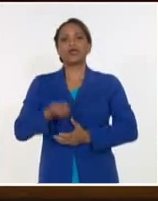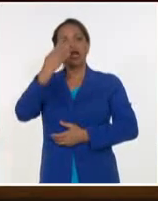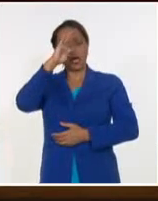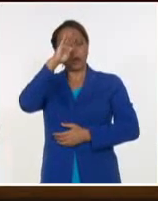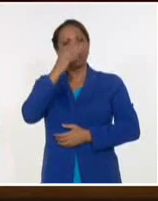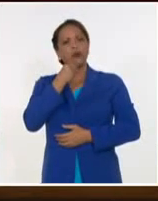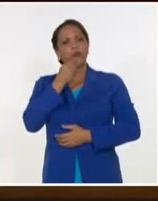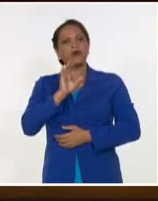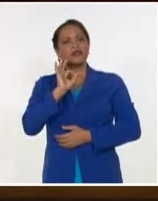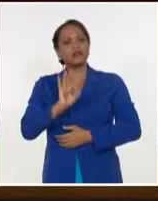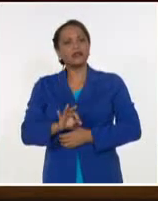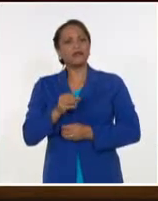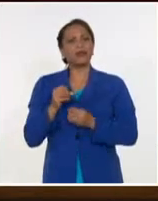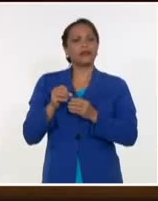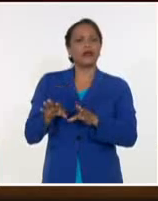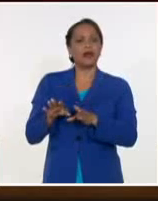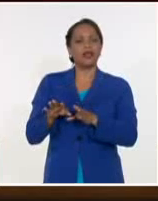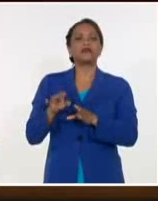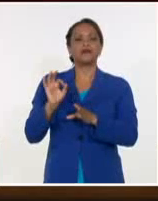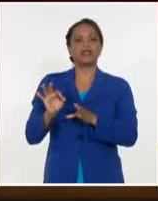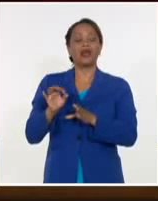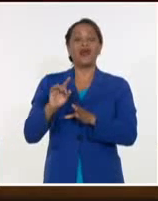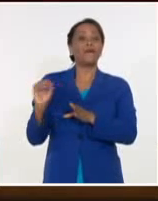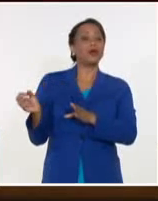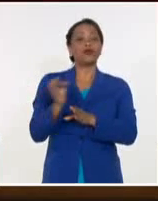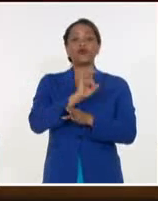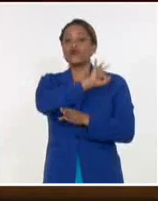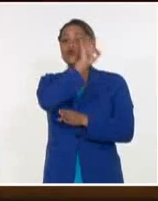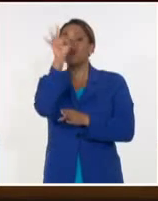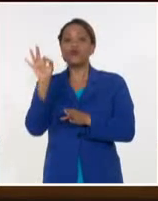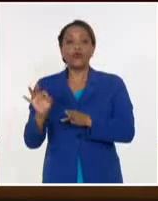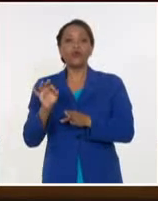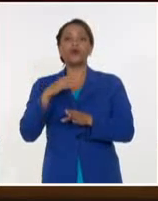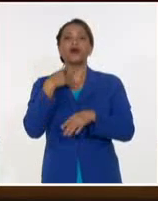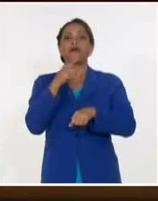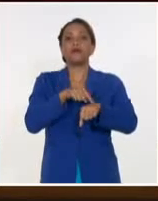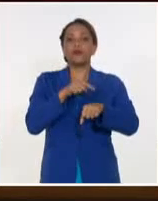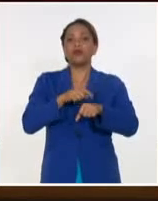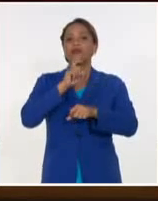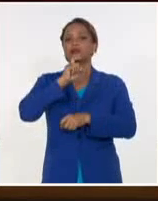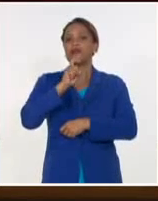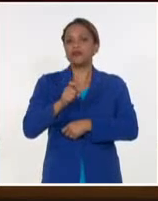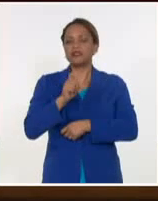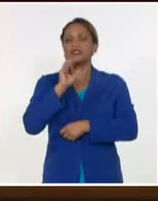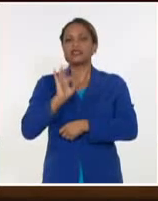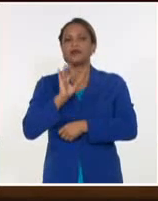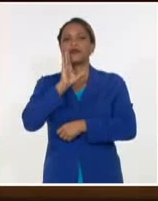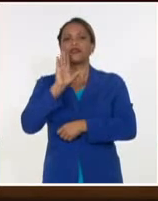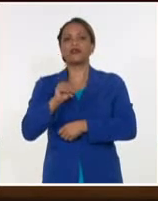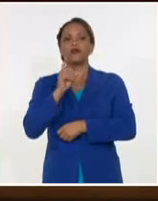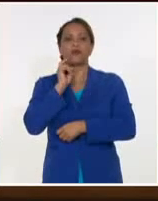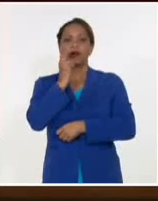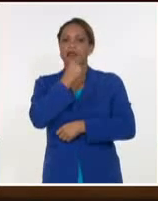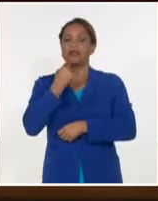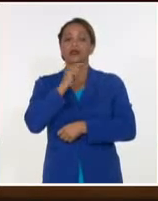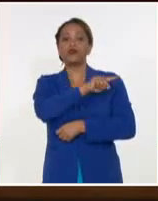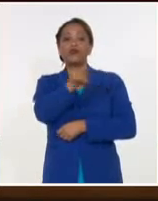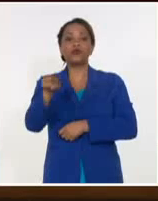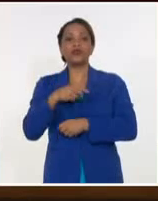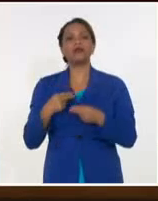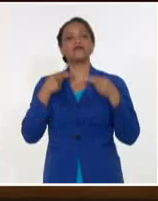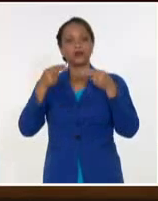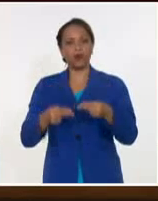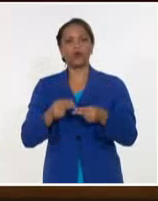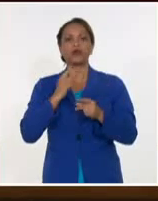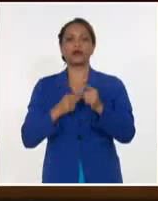dejar siempre, pero nunca cuando se haya en tránsitos difíciles, dejó dicho Martí, y ustedes honran ese